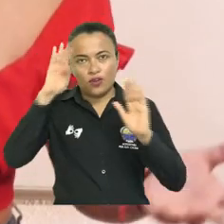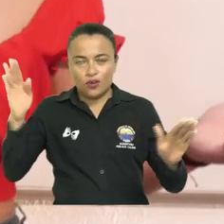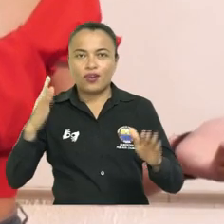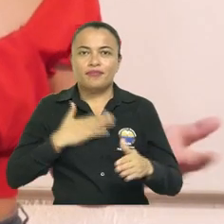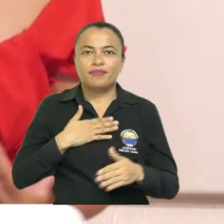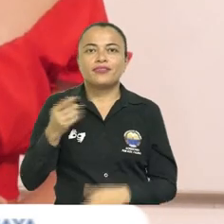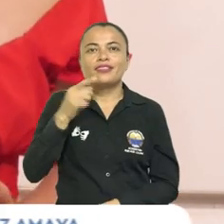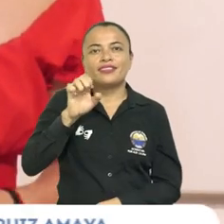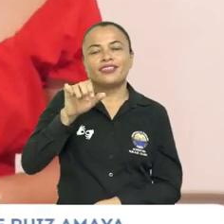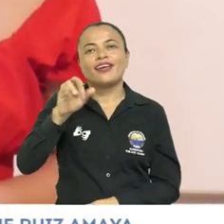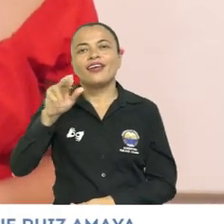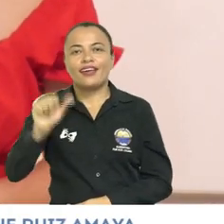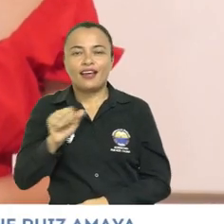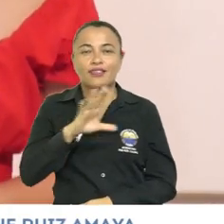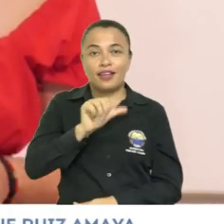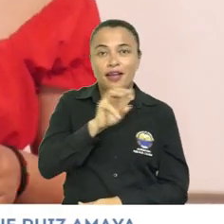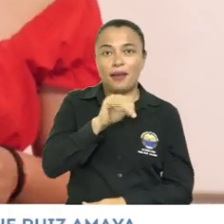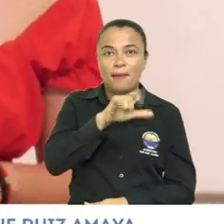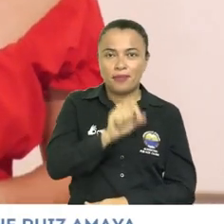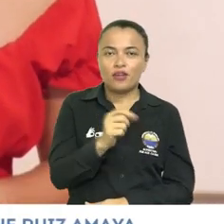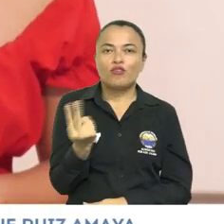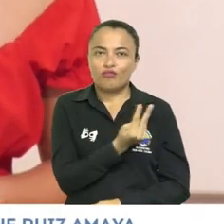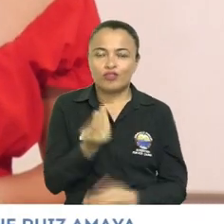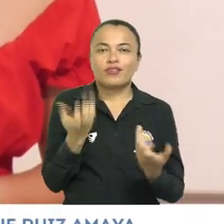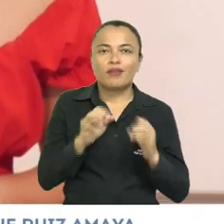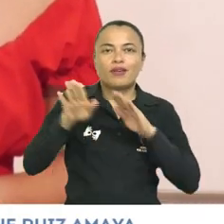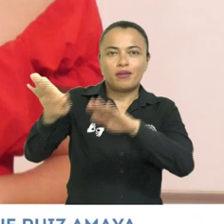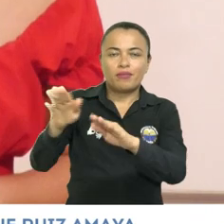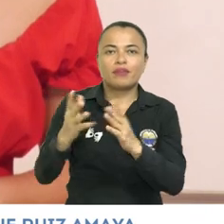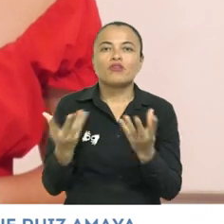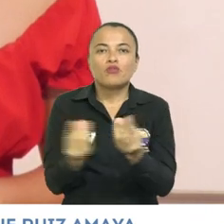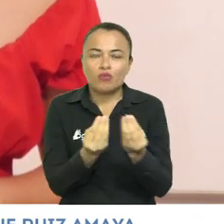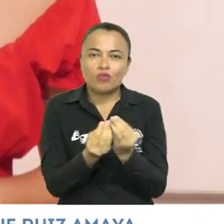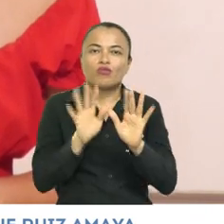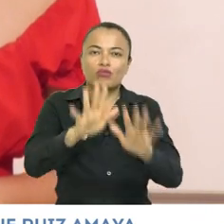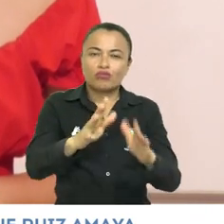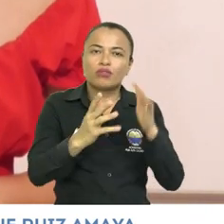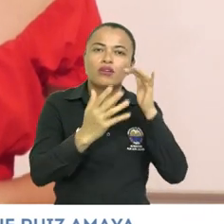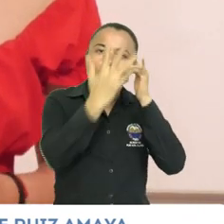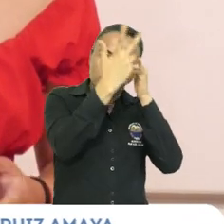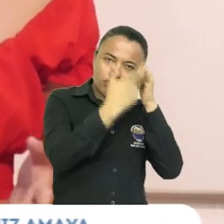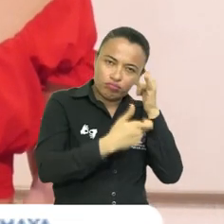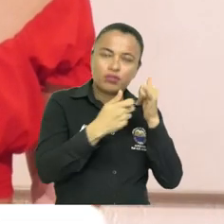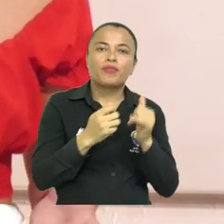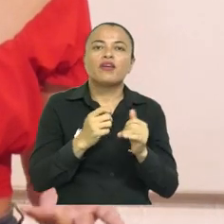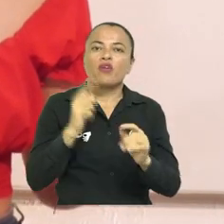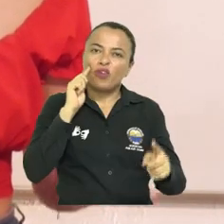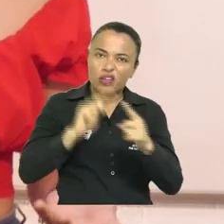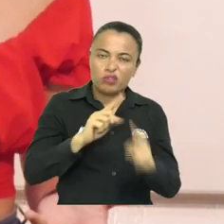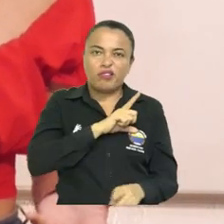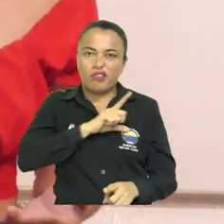ingeniería industrial. Nosotros somos Gerald Ruiz. Y yo, Camilo Valderrama. Y juntos queremos ser tu representante frente al Consejo de Estudiantes del programa de Ingeniería Industrial. Porque hemos tenido un